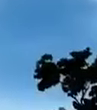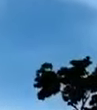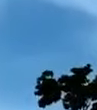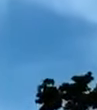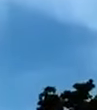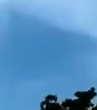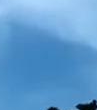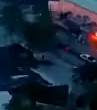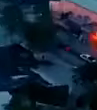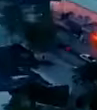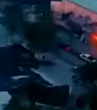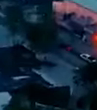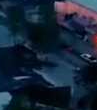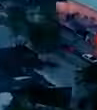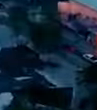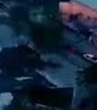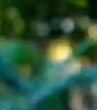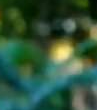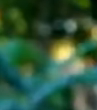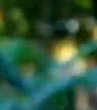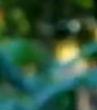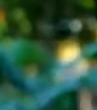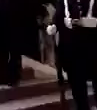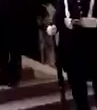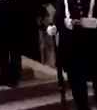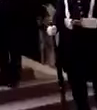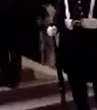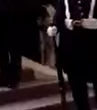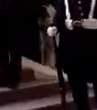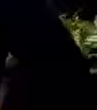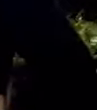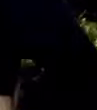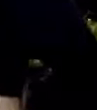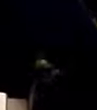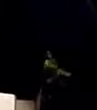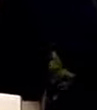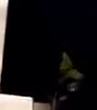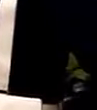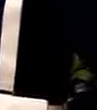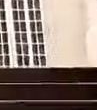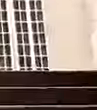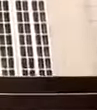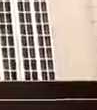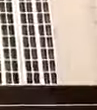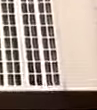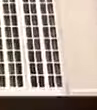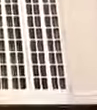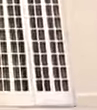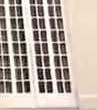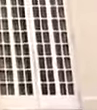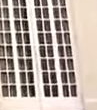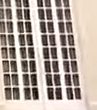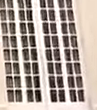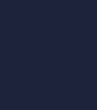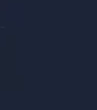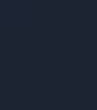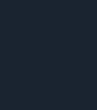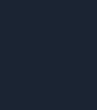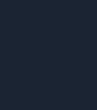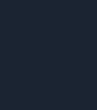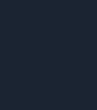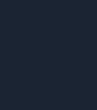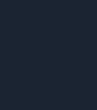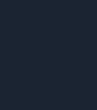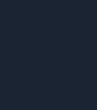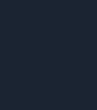y televisión. A continuación se dirigirá al país su excelencia el presidente de la República, Nayib